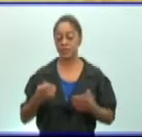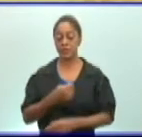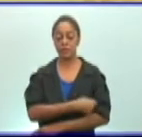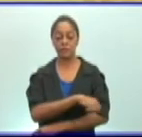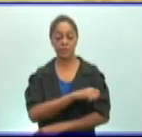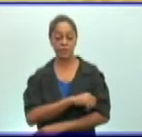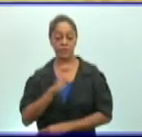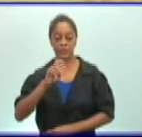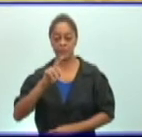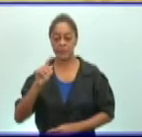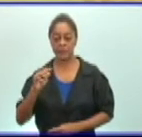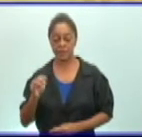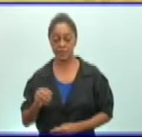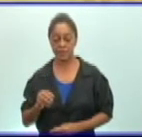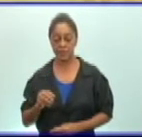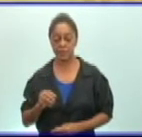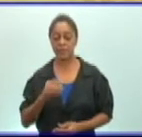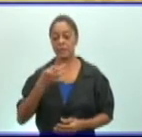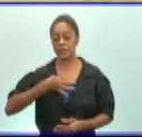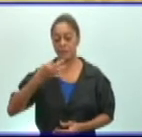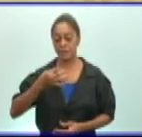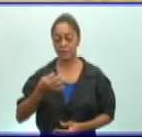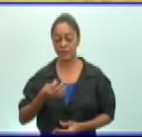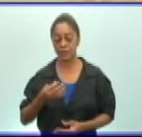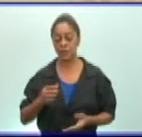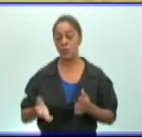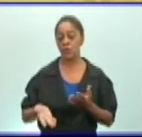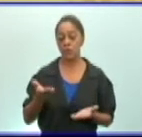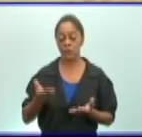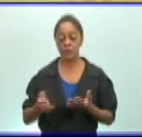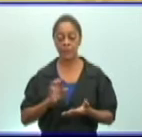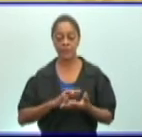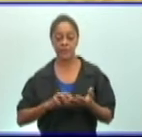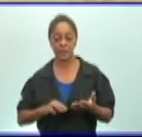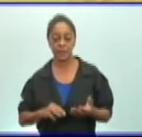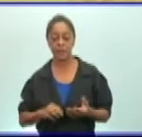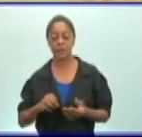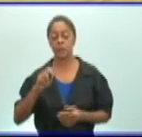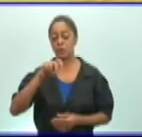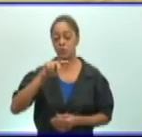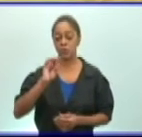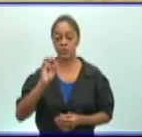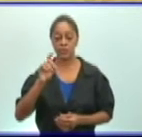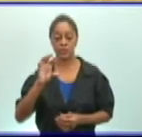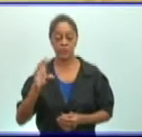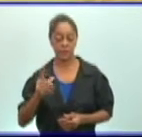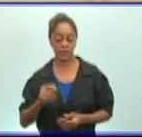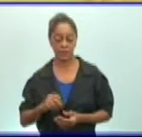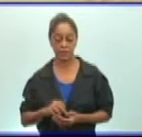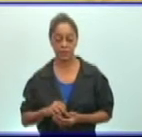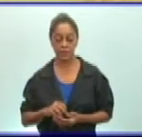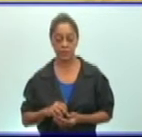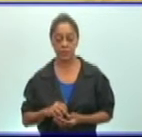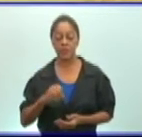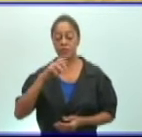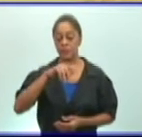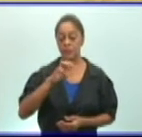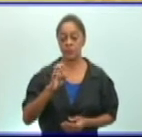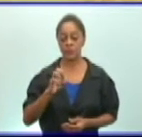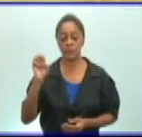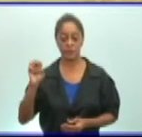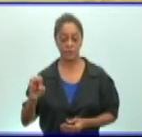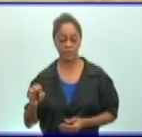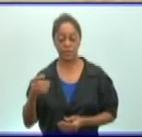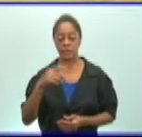Grecia? Argumenta. Compara el río Ilotas con el río Nilo. El río Ilotas está en Grecia y el